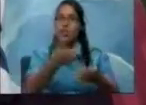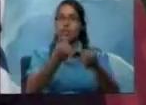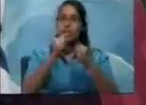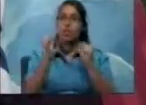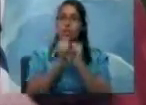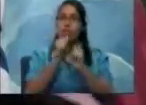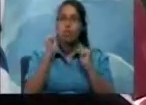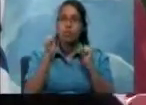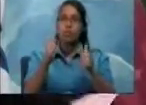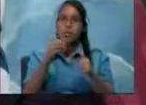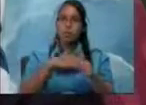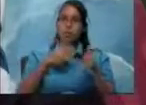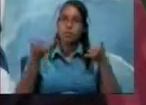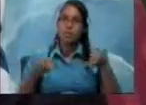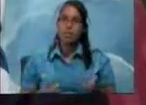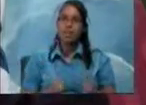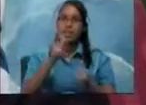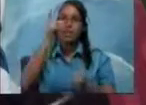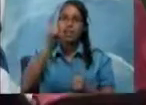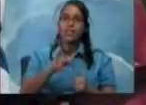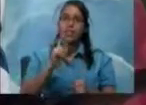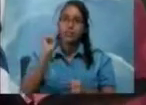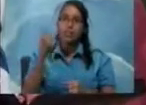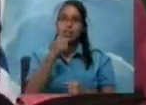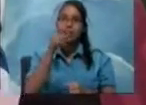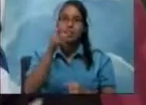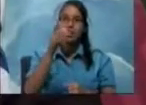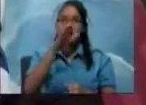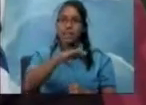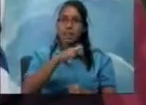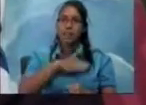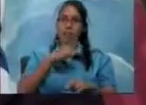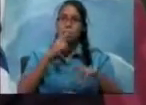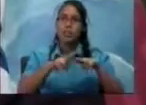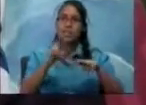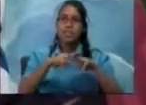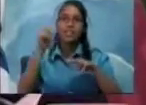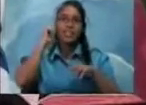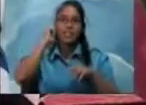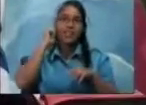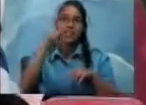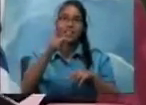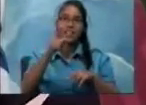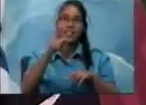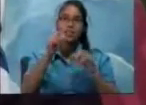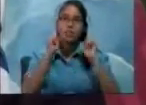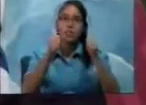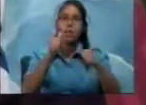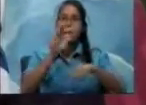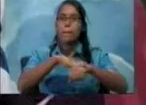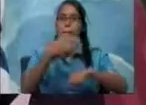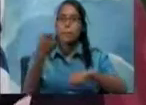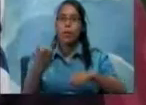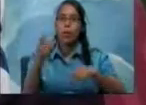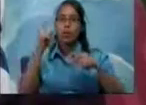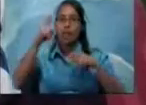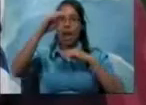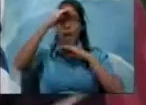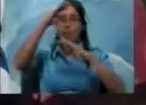bien mi hija haciendo la primeriza ahí está mi niña mis dos niñas en bien Por qué Porque